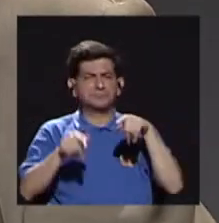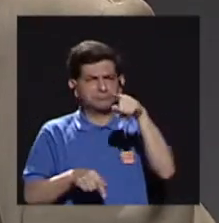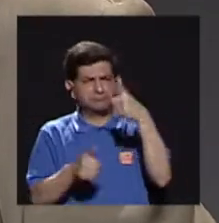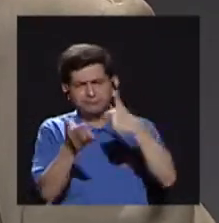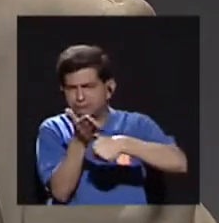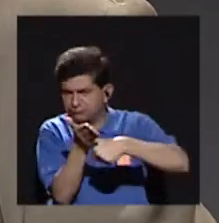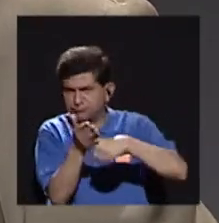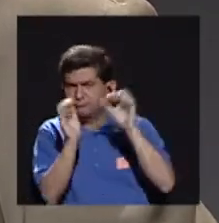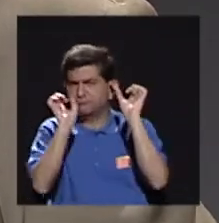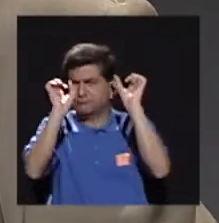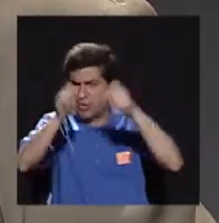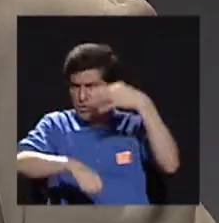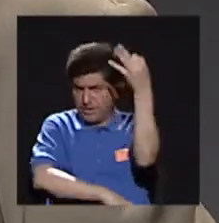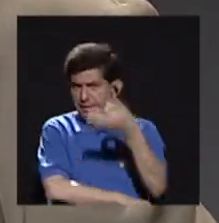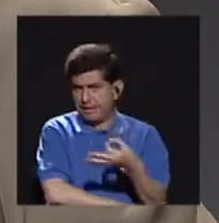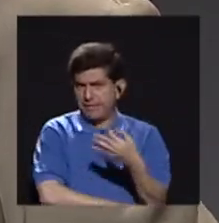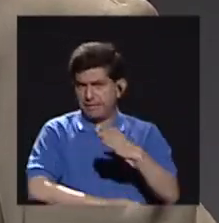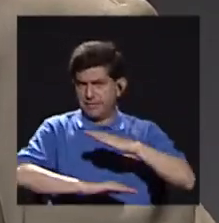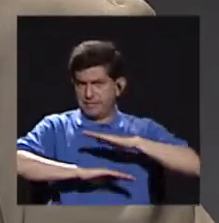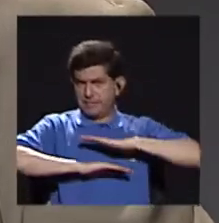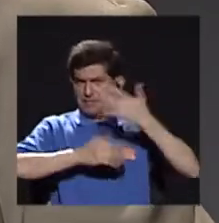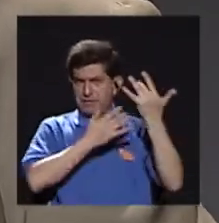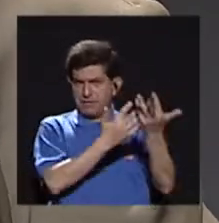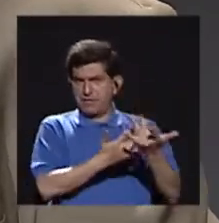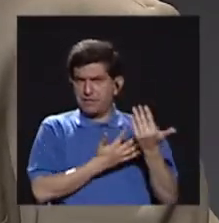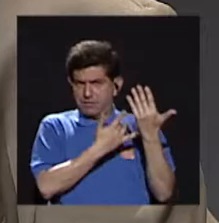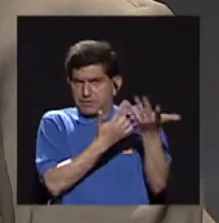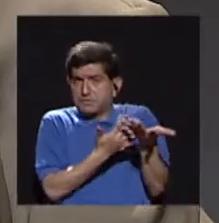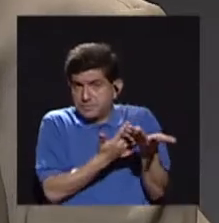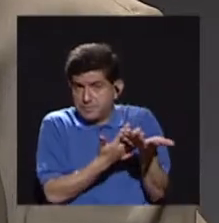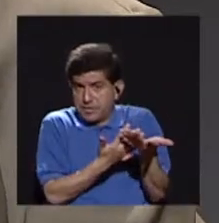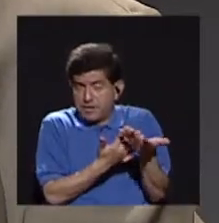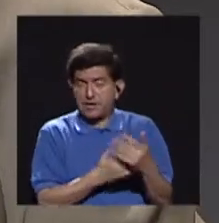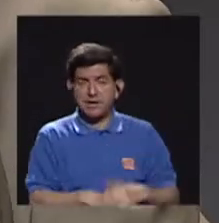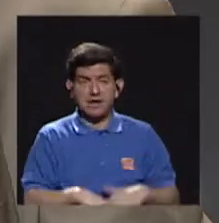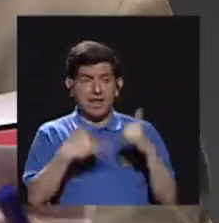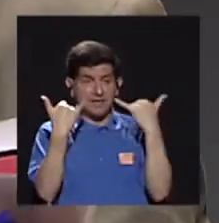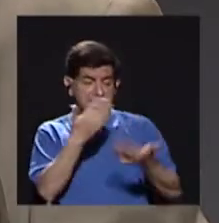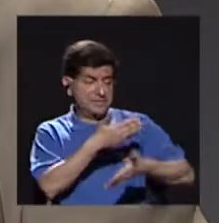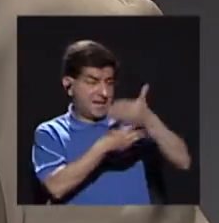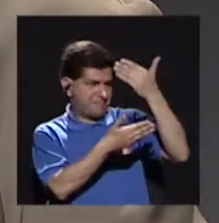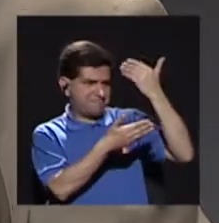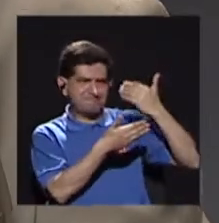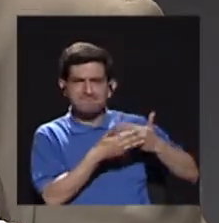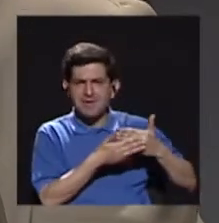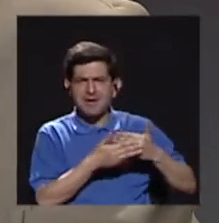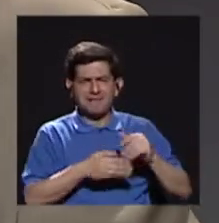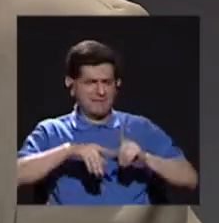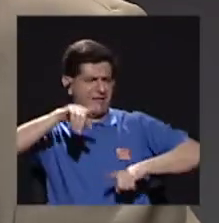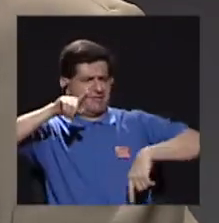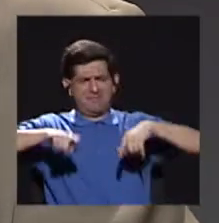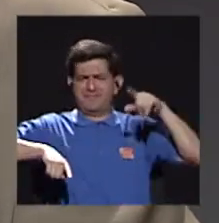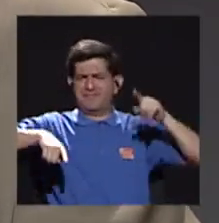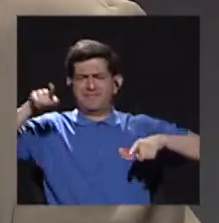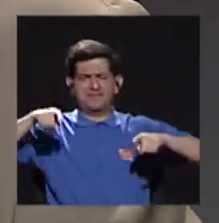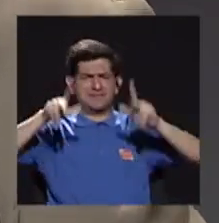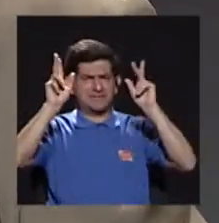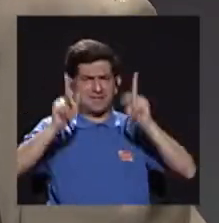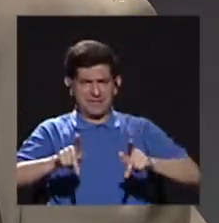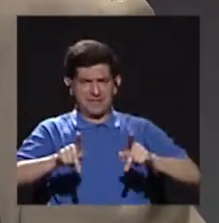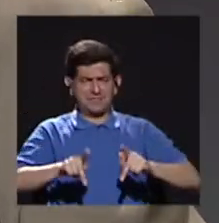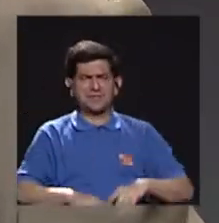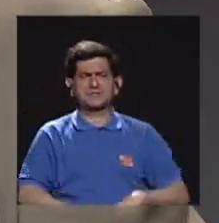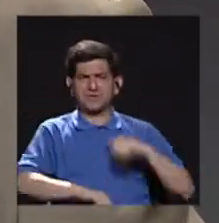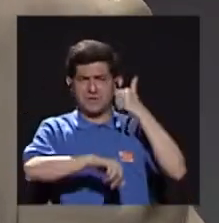es posible satisfacer las expectativas que se creó en toda esa diversidad de costarricenses